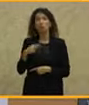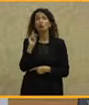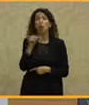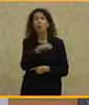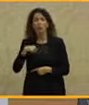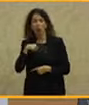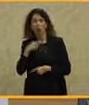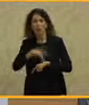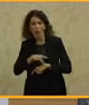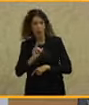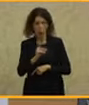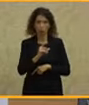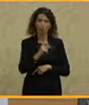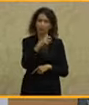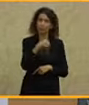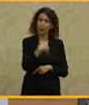más allá del rol de persona enferma.